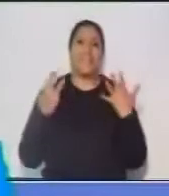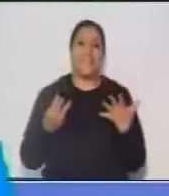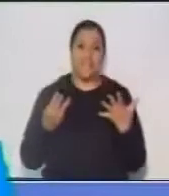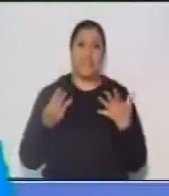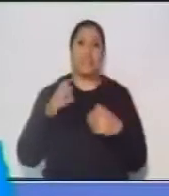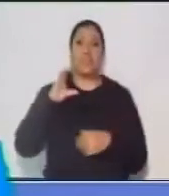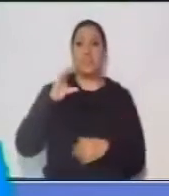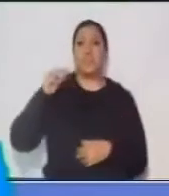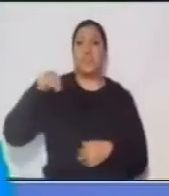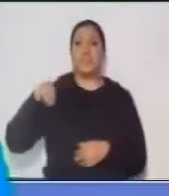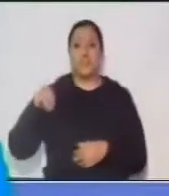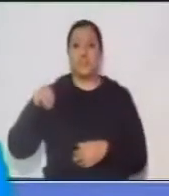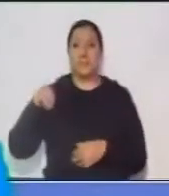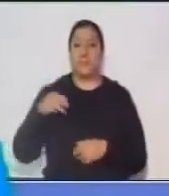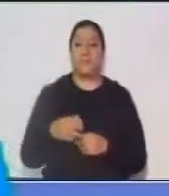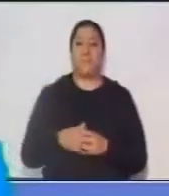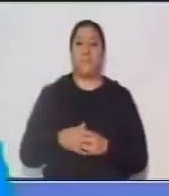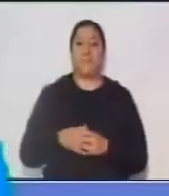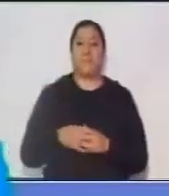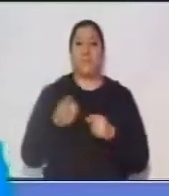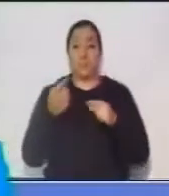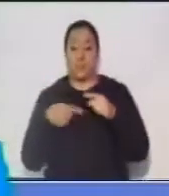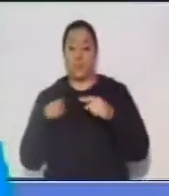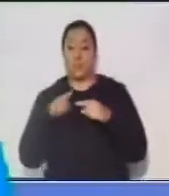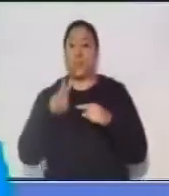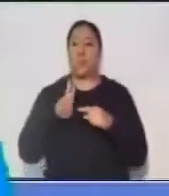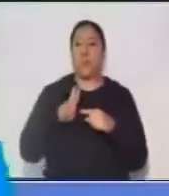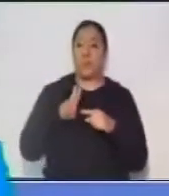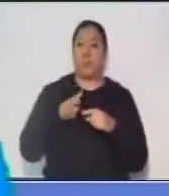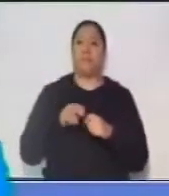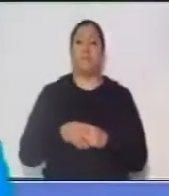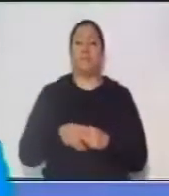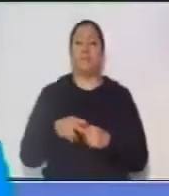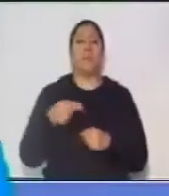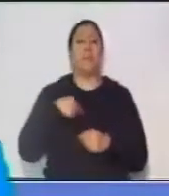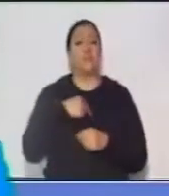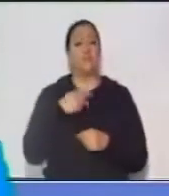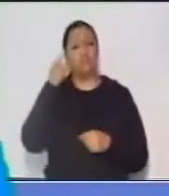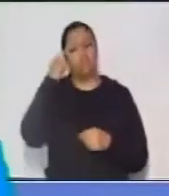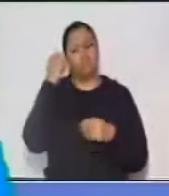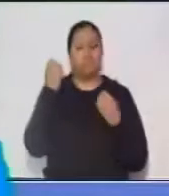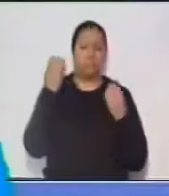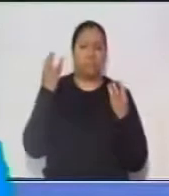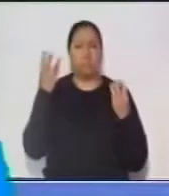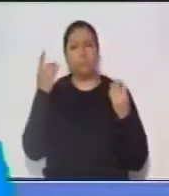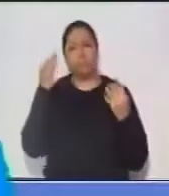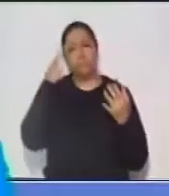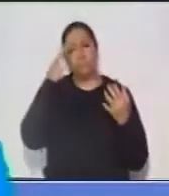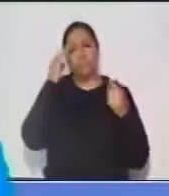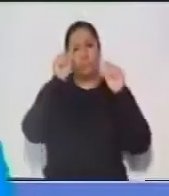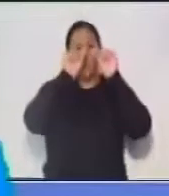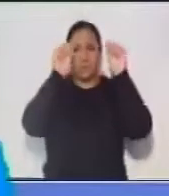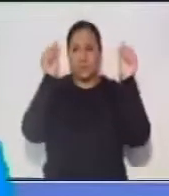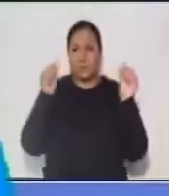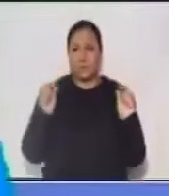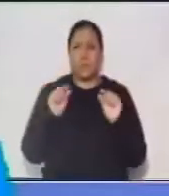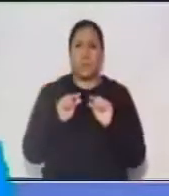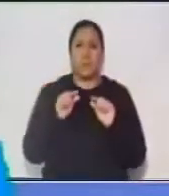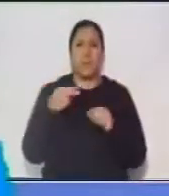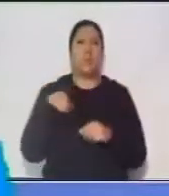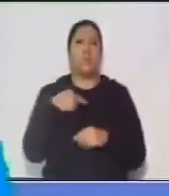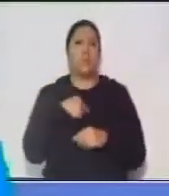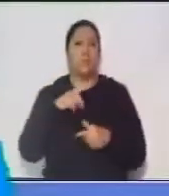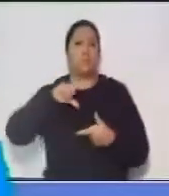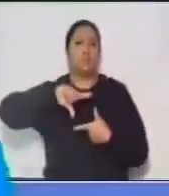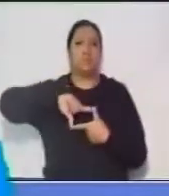18 centímetros cuadrados. Para calcular entonces el perímetro de nuestro